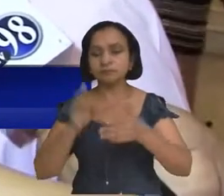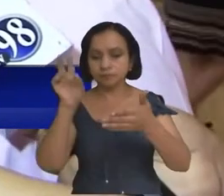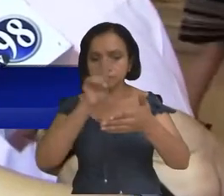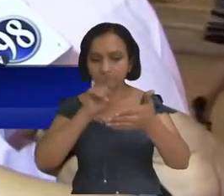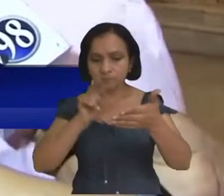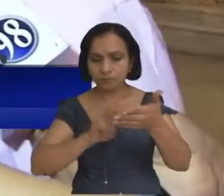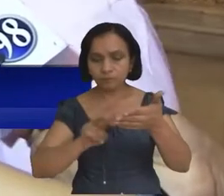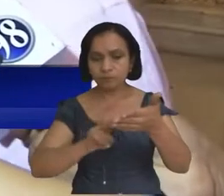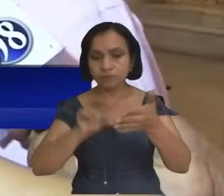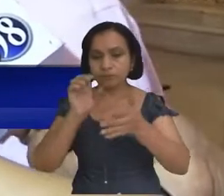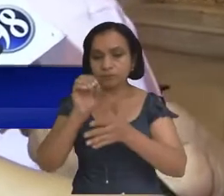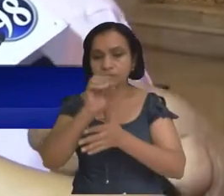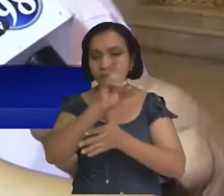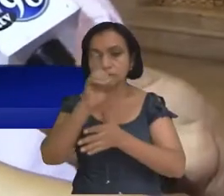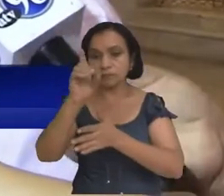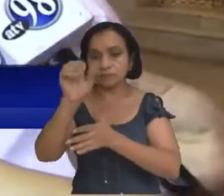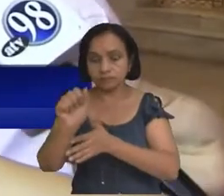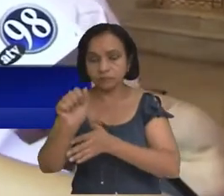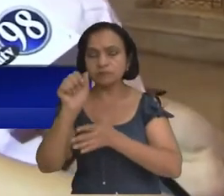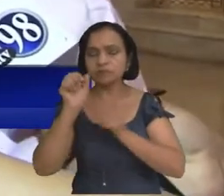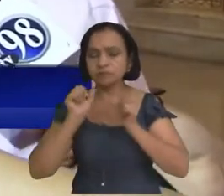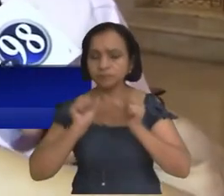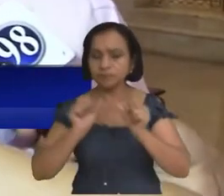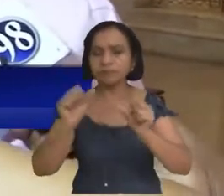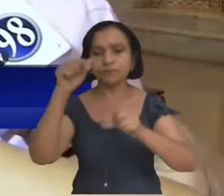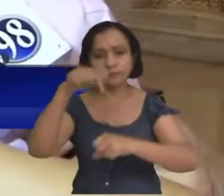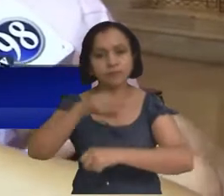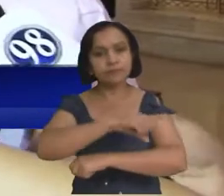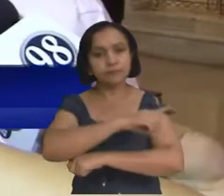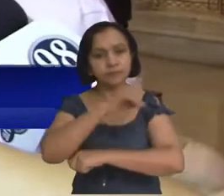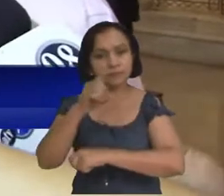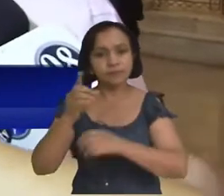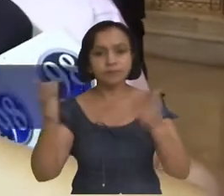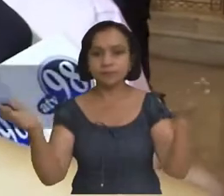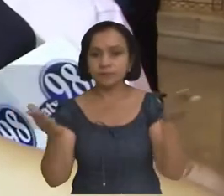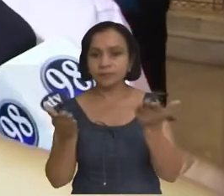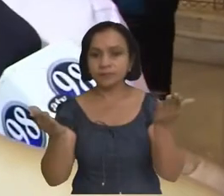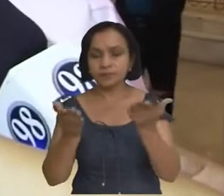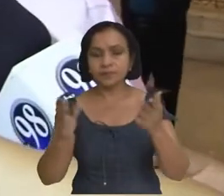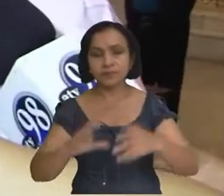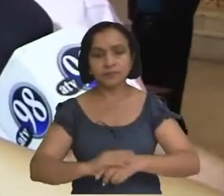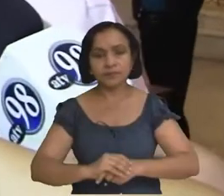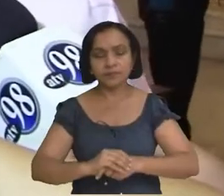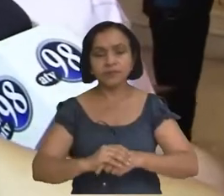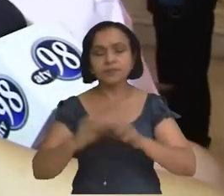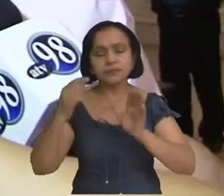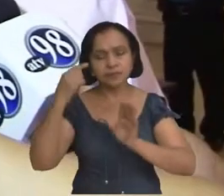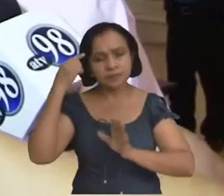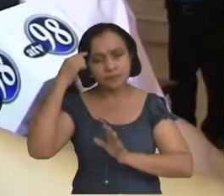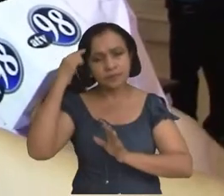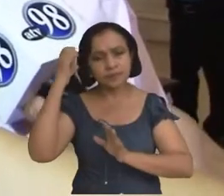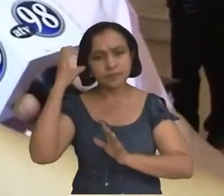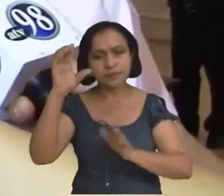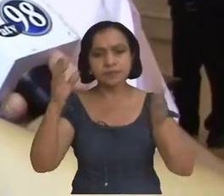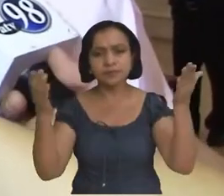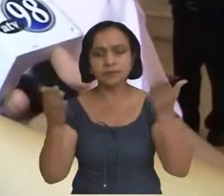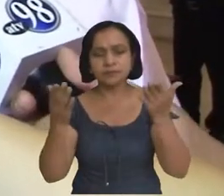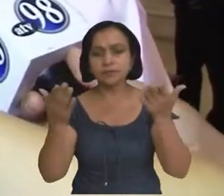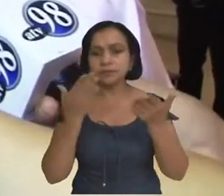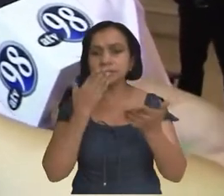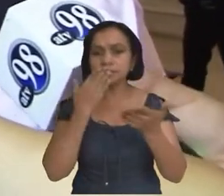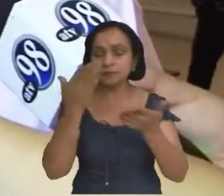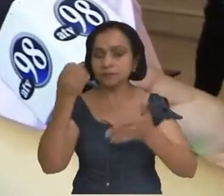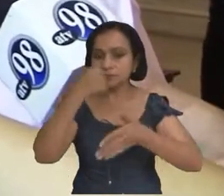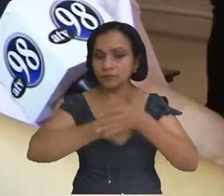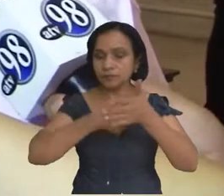la Oda a Roosevelt, está vigente hoy. Entonces, creo que esa es la enorme